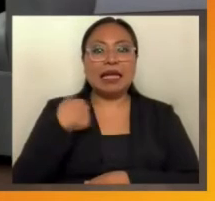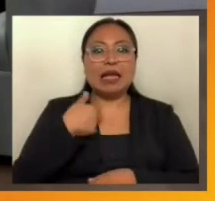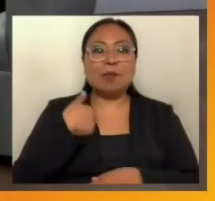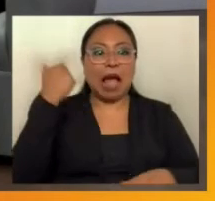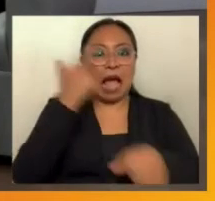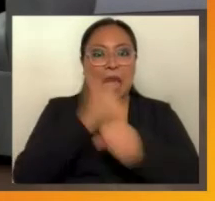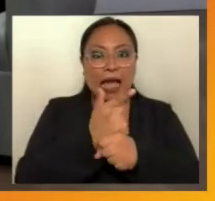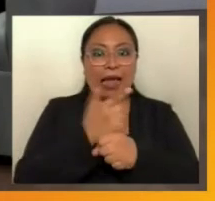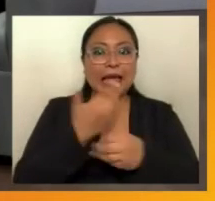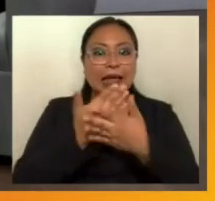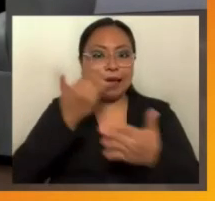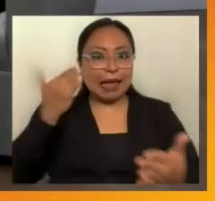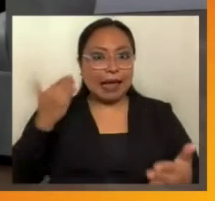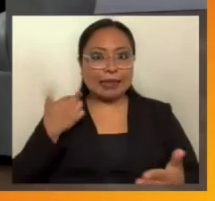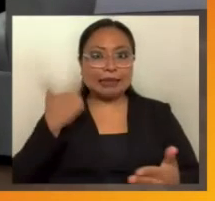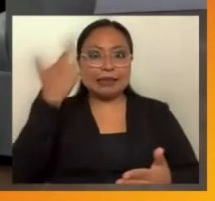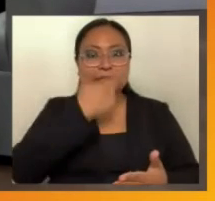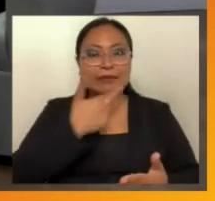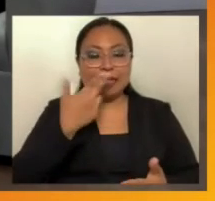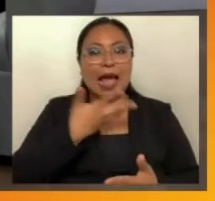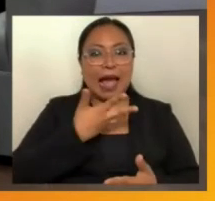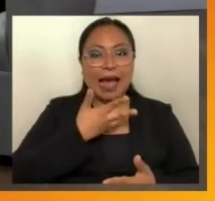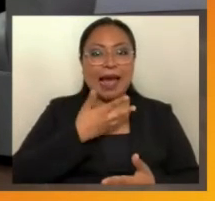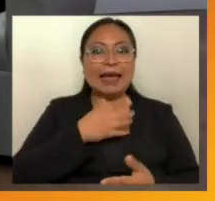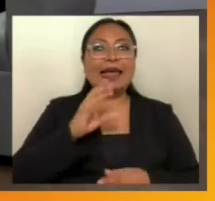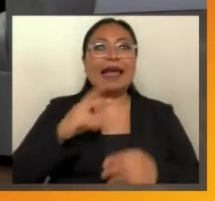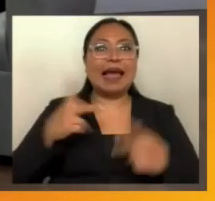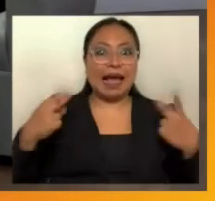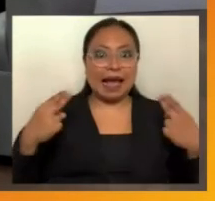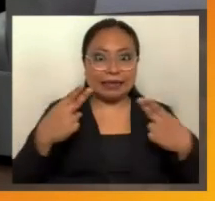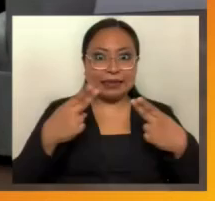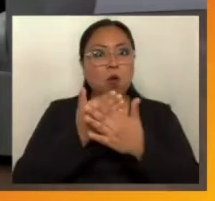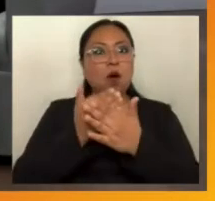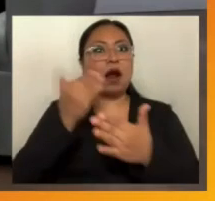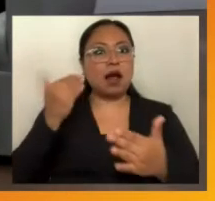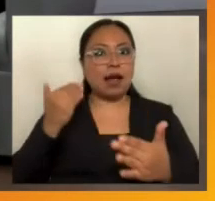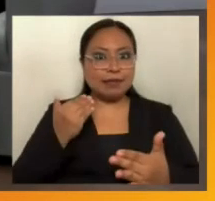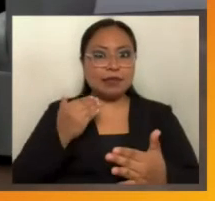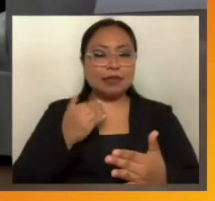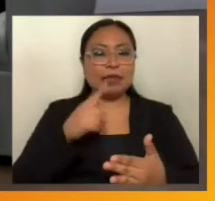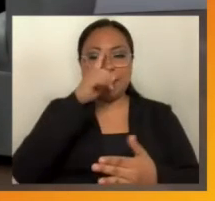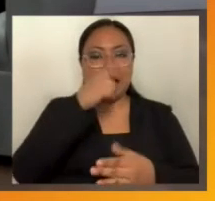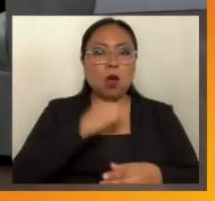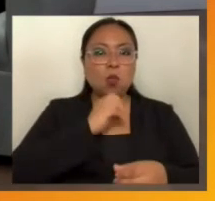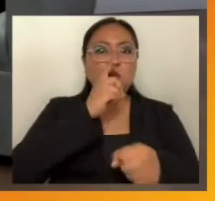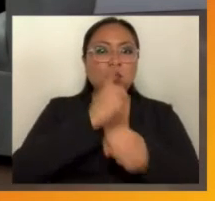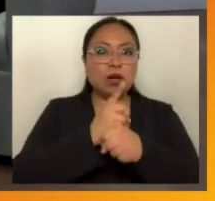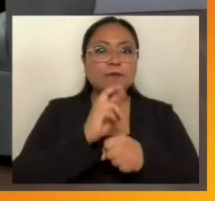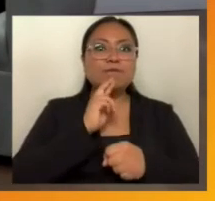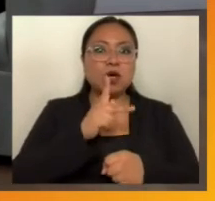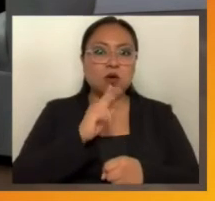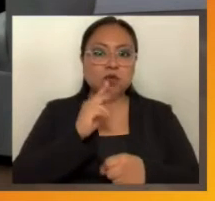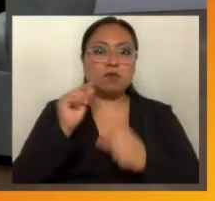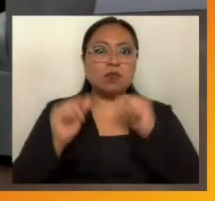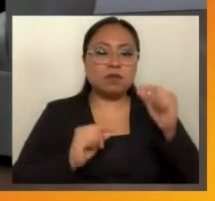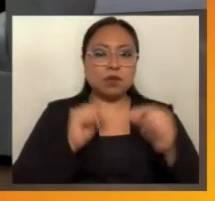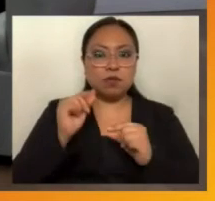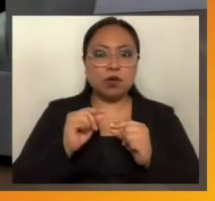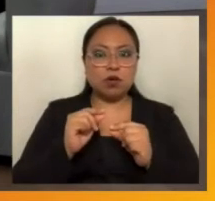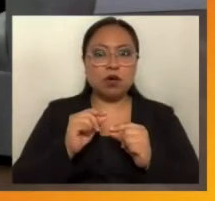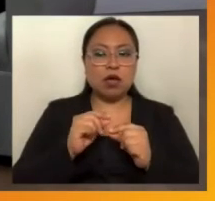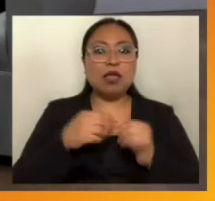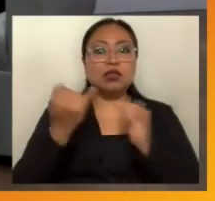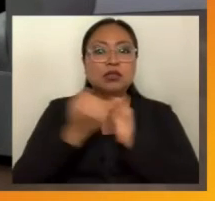que en algún momento este fue el caso de tu mami, y quizás pues mensaje a la gente que nos pueda escuchar el día de hoy acerca de la